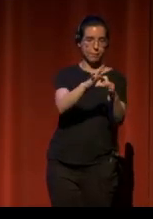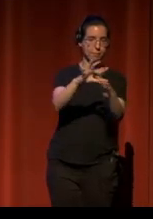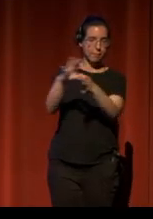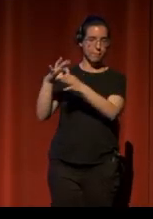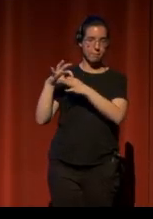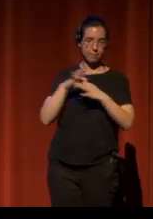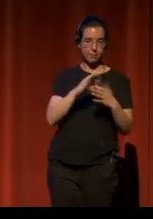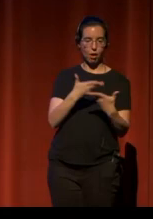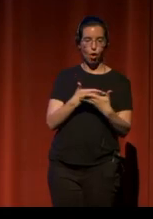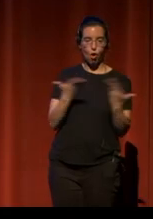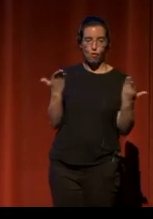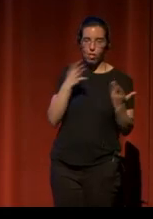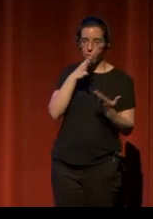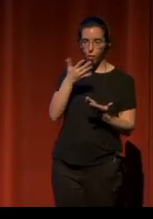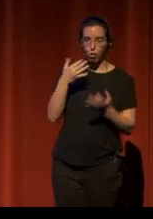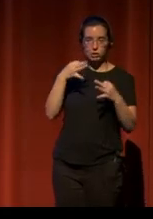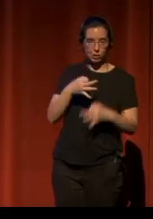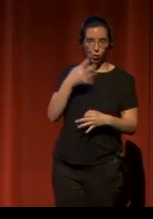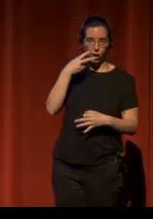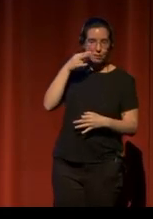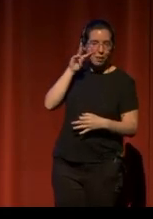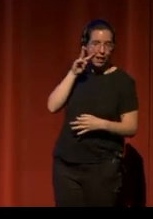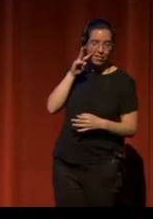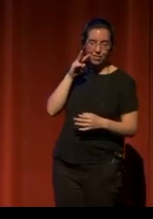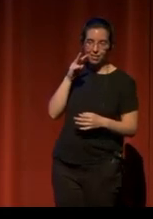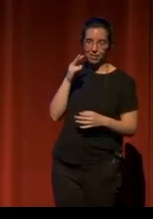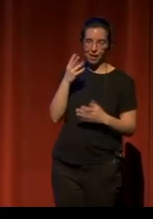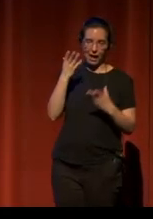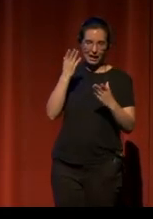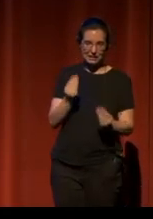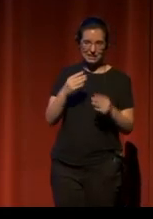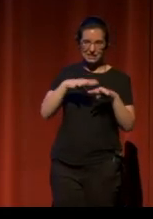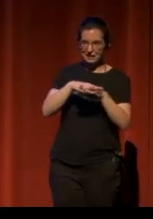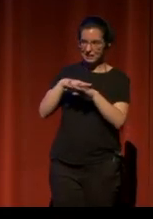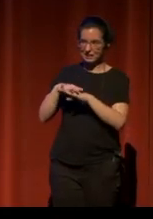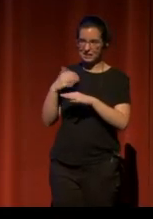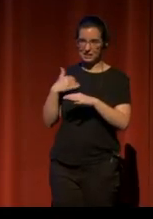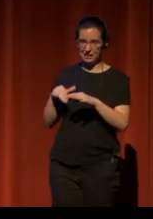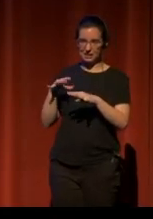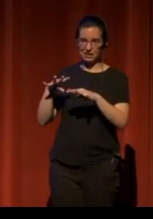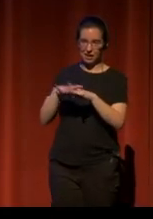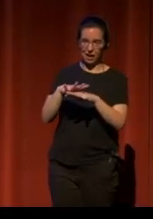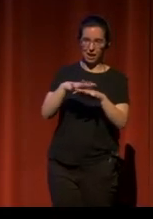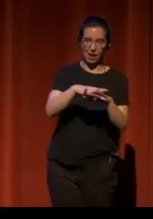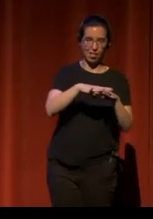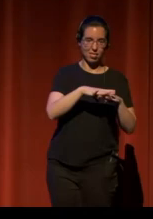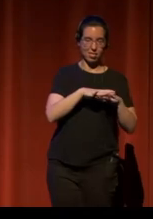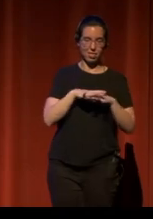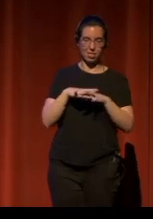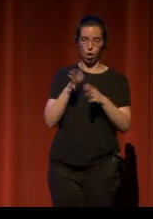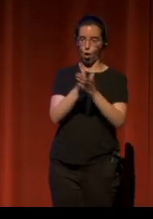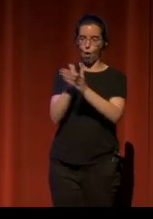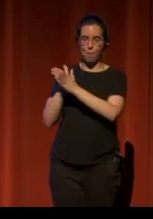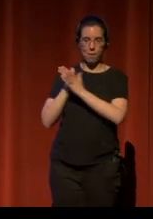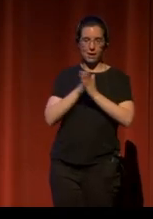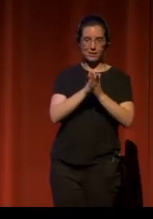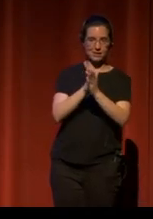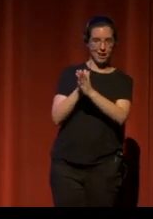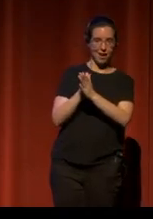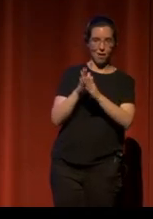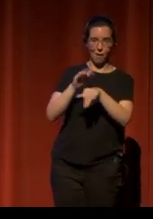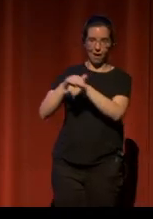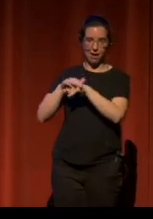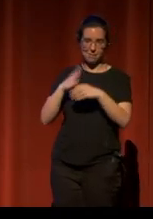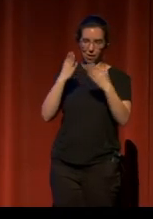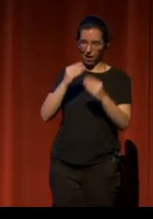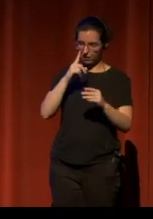seguramente también porque teníamos mucha experiencia y teníamos muchas redes ya creadas no con con con muchos eh compañeros y colegas no de